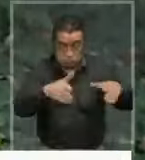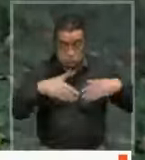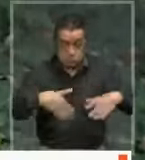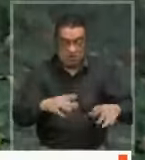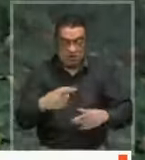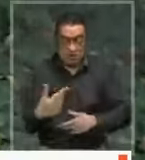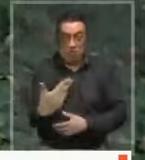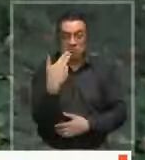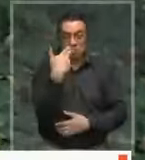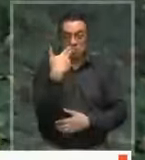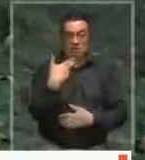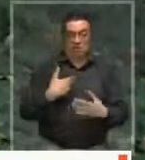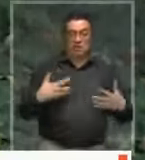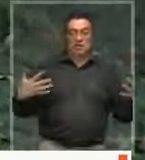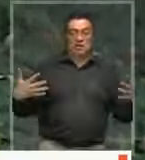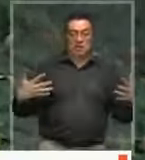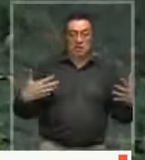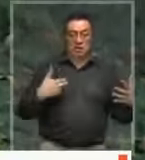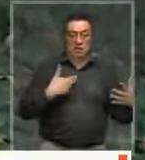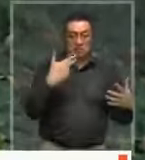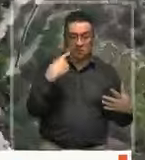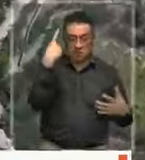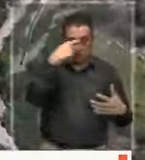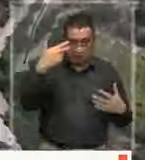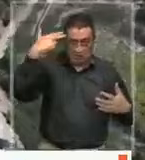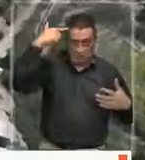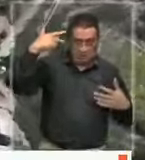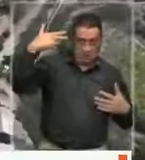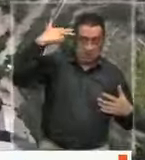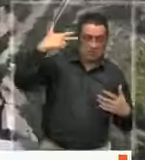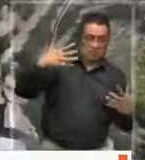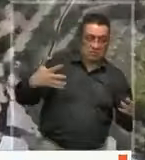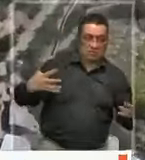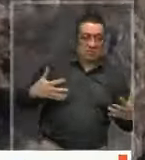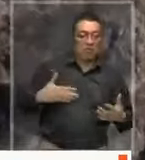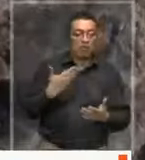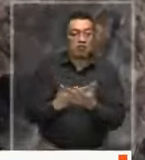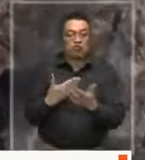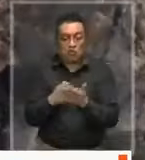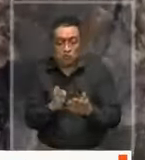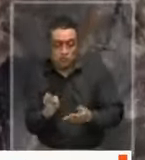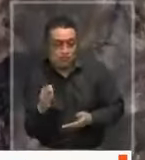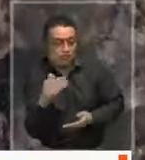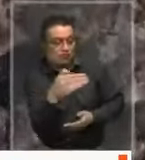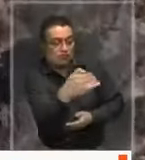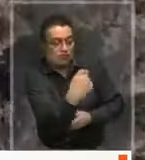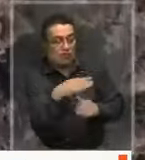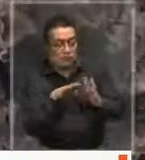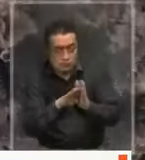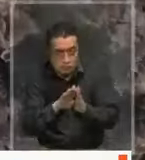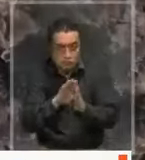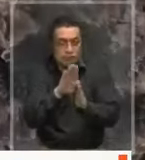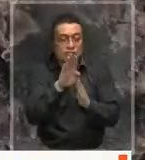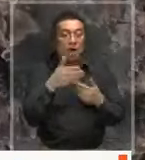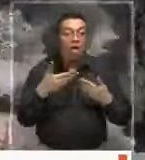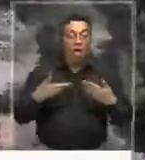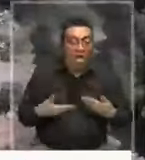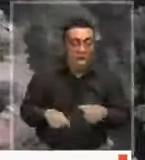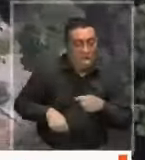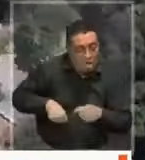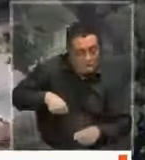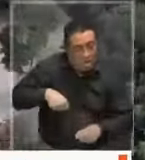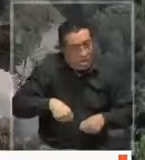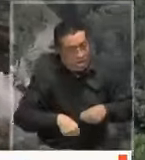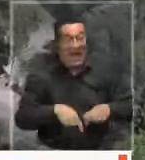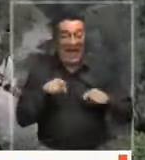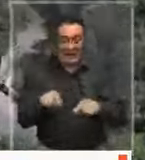nos apuntaron al cuerpo y a la cabeza. Aprovecha las curvas, las subidas y sectores de descanso como puntos débiles